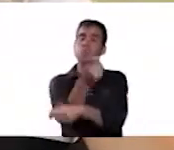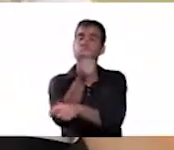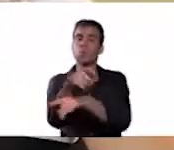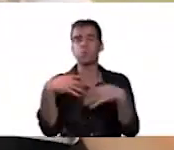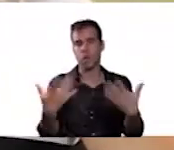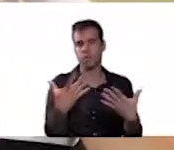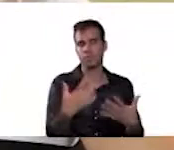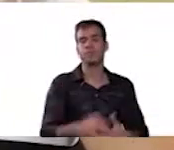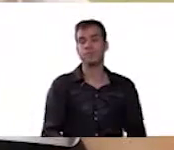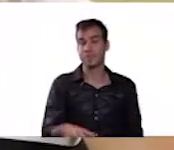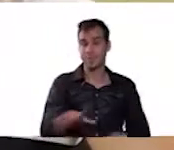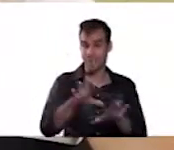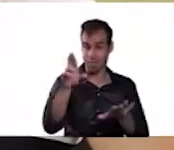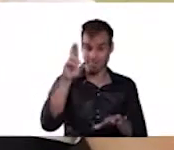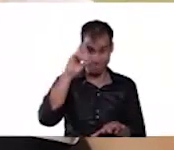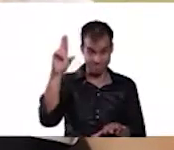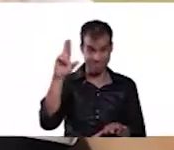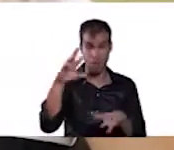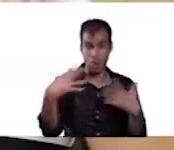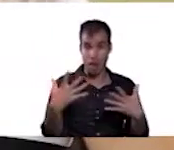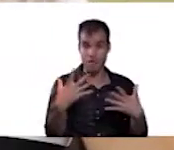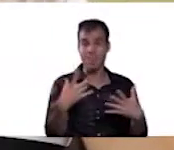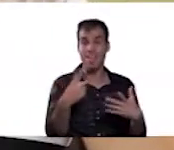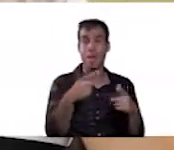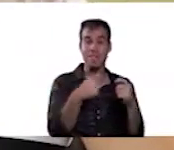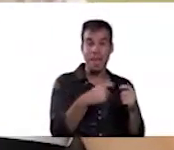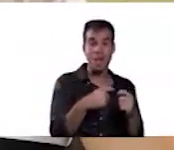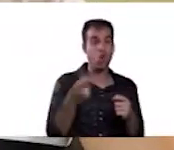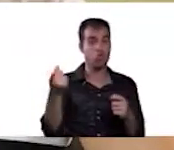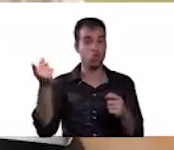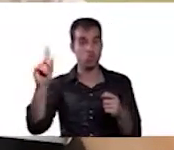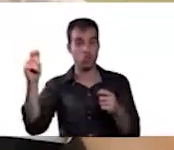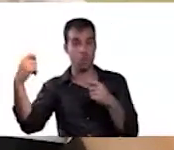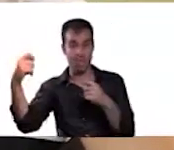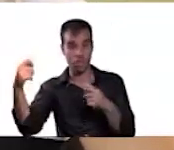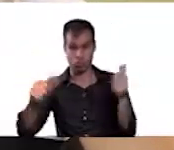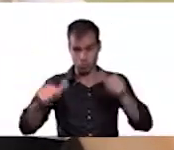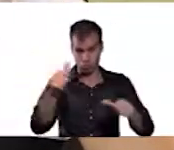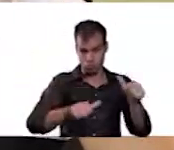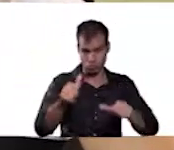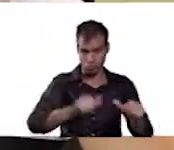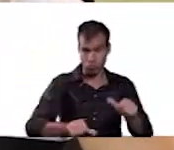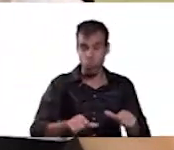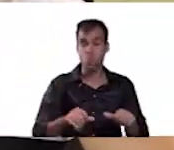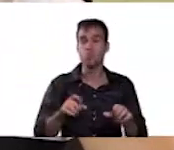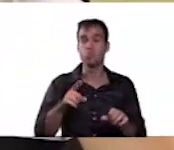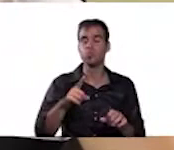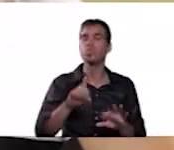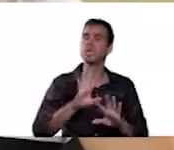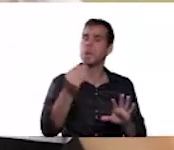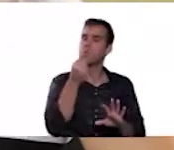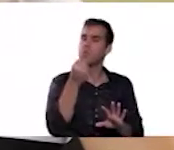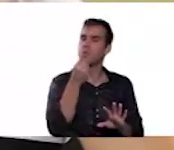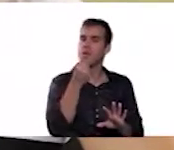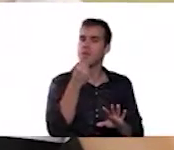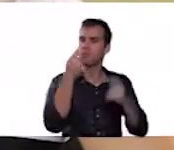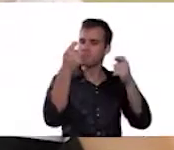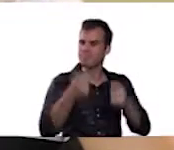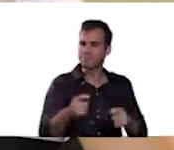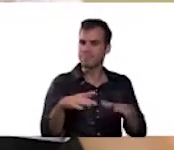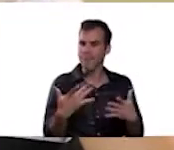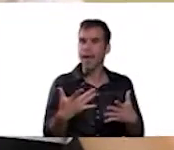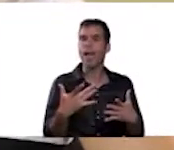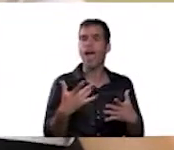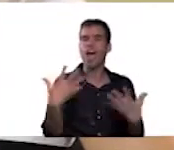o recordó cuáles son los elementos metálicos y los no metálicos, está en condiciones de determinar qué tipo